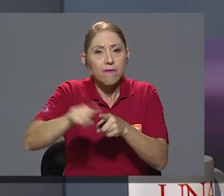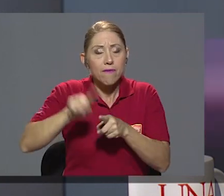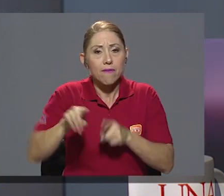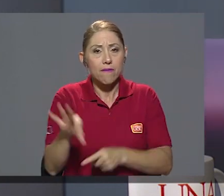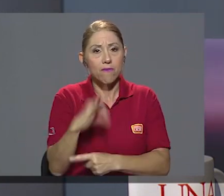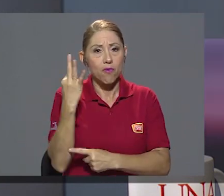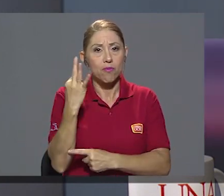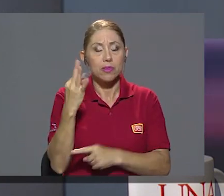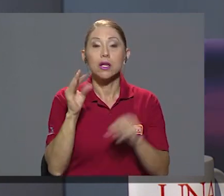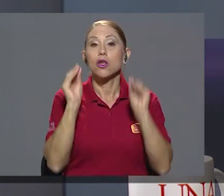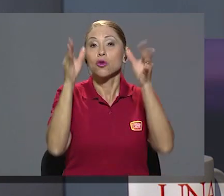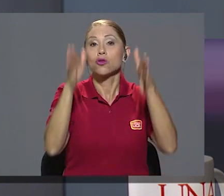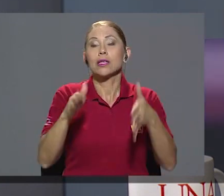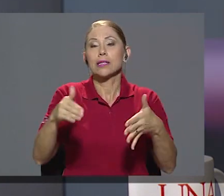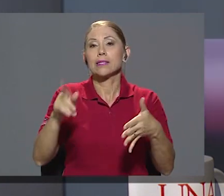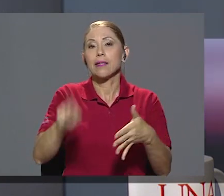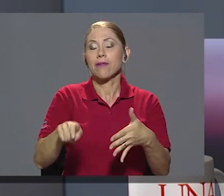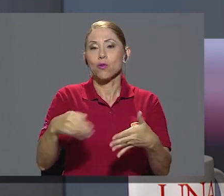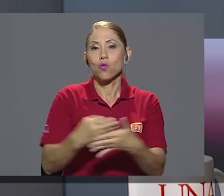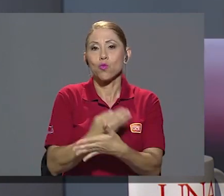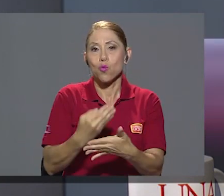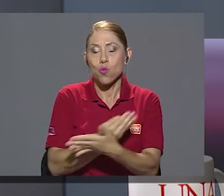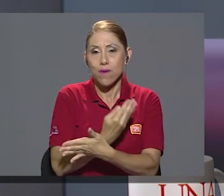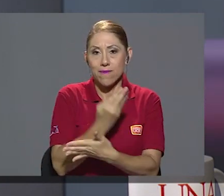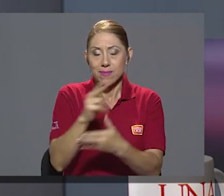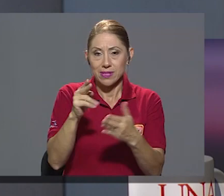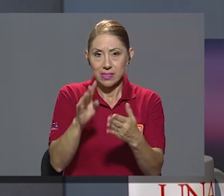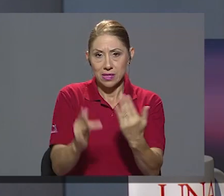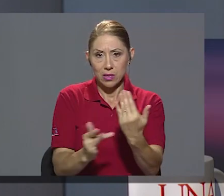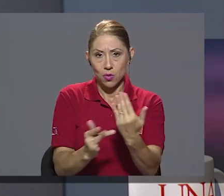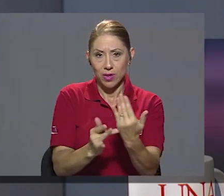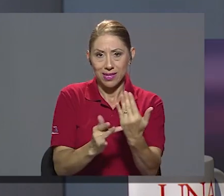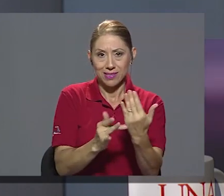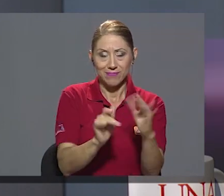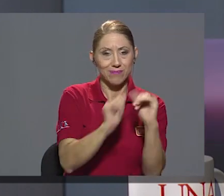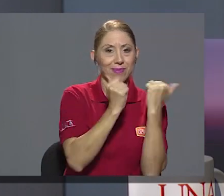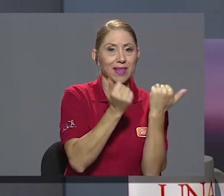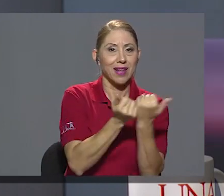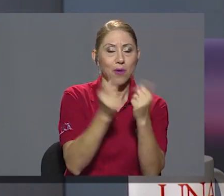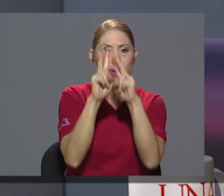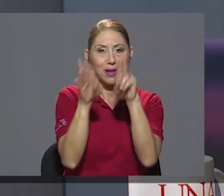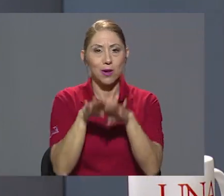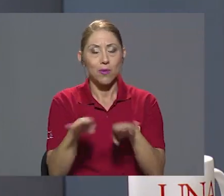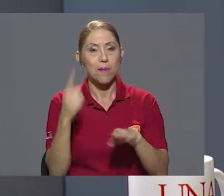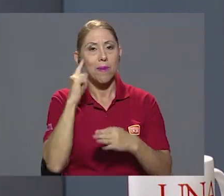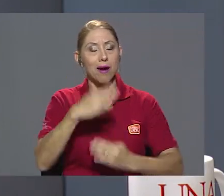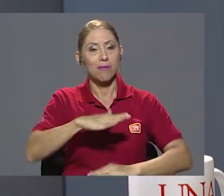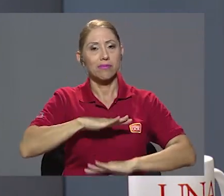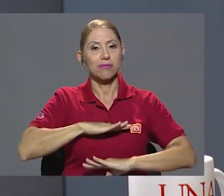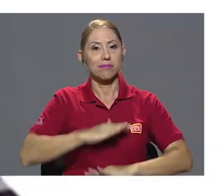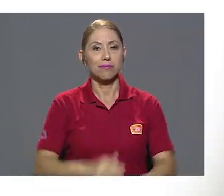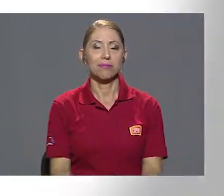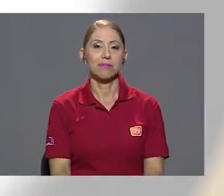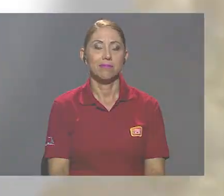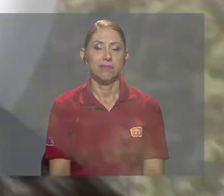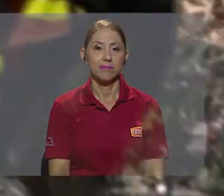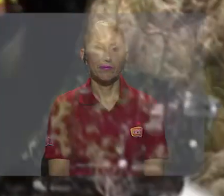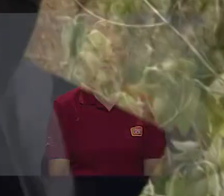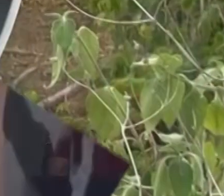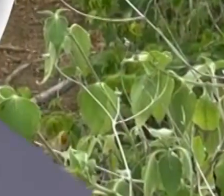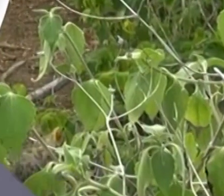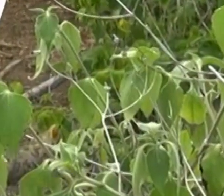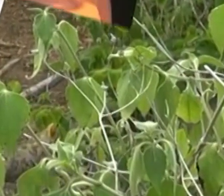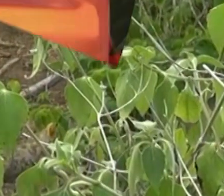Y los docentes deben implementar nuevas tecnologías en el aula y en la web para cubrir pues todos sus requerimientos.